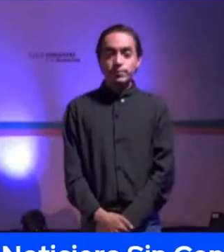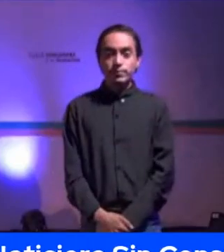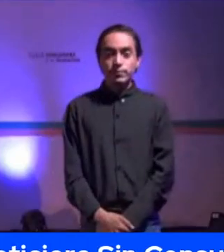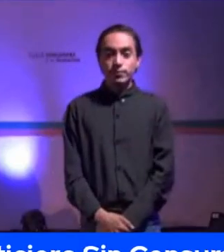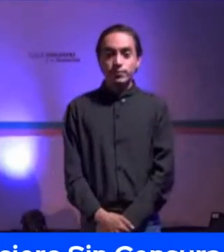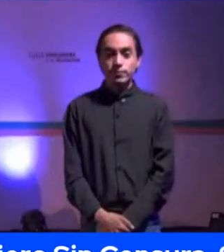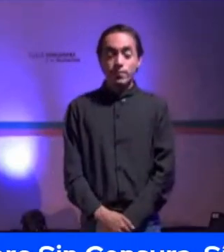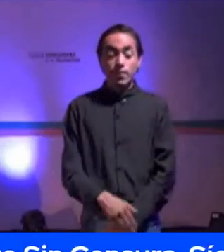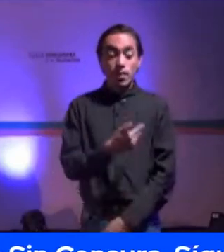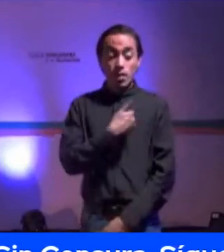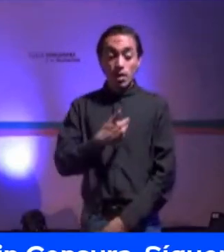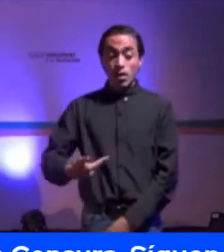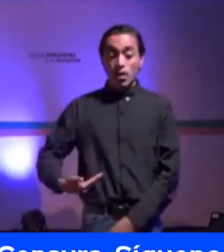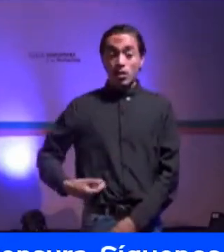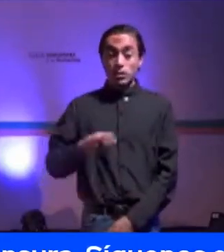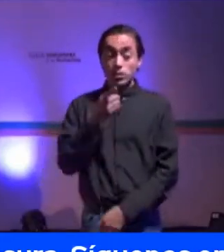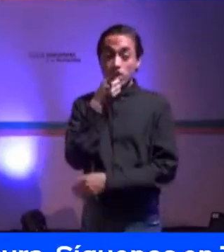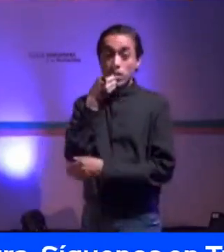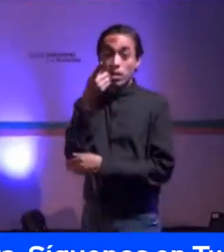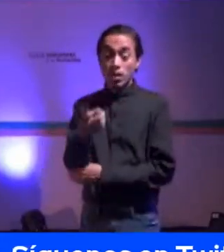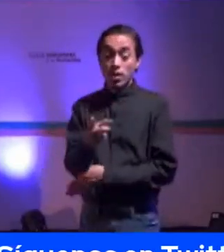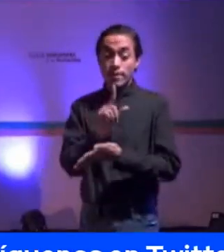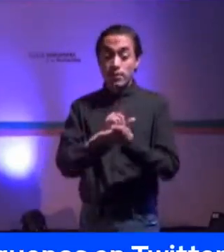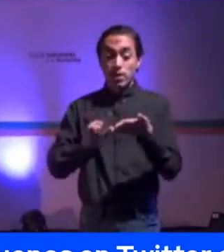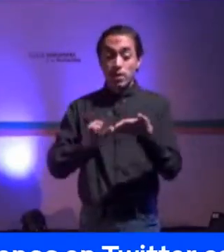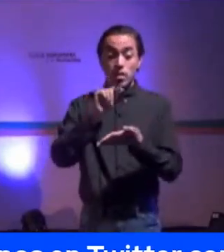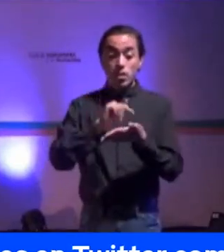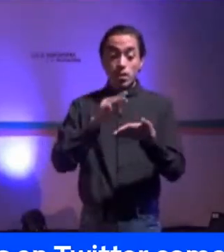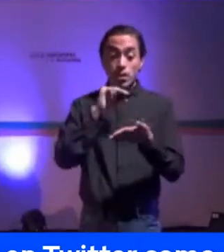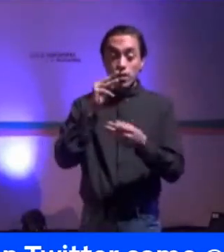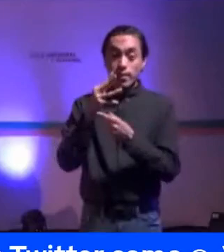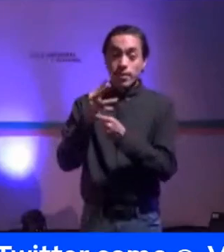De hecho, el presidente mencionó el tuit que hice en su honor,